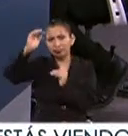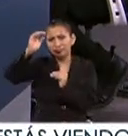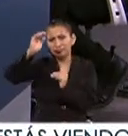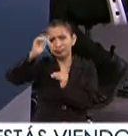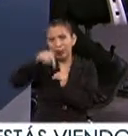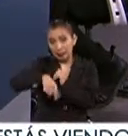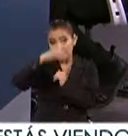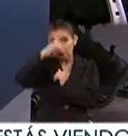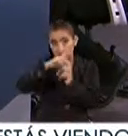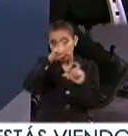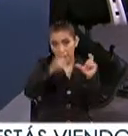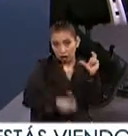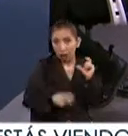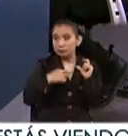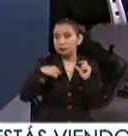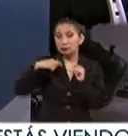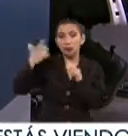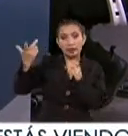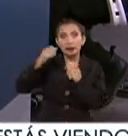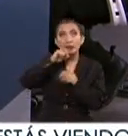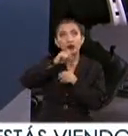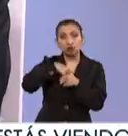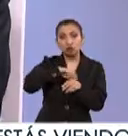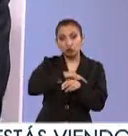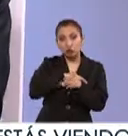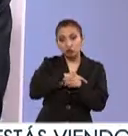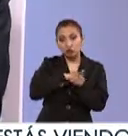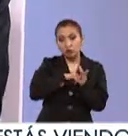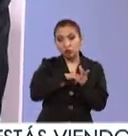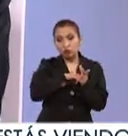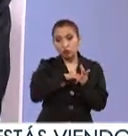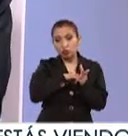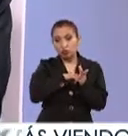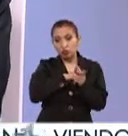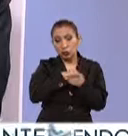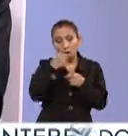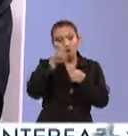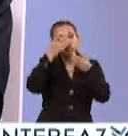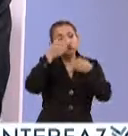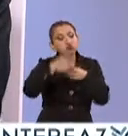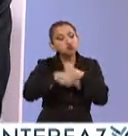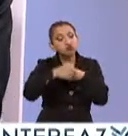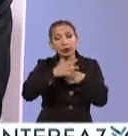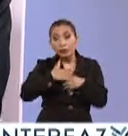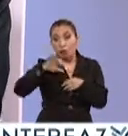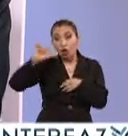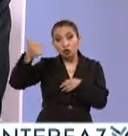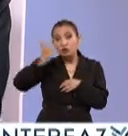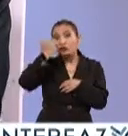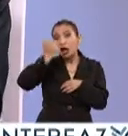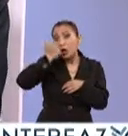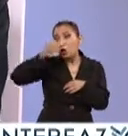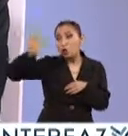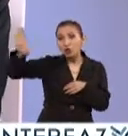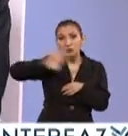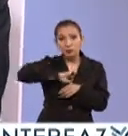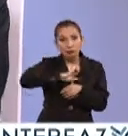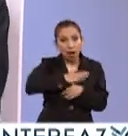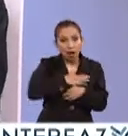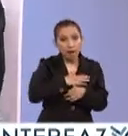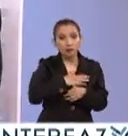más en este país. Nuestros estudios, nuestras numeralia arroja que tenemos inclusive alumnos en